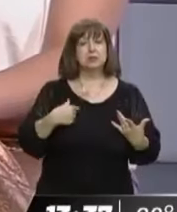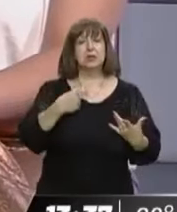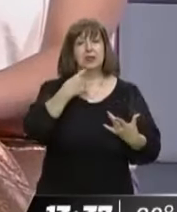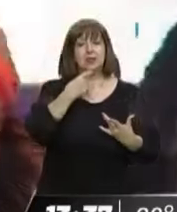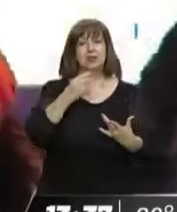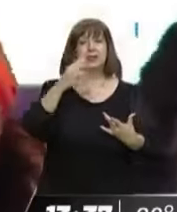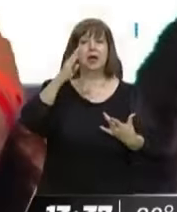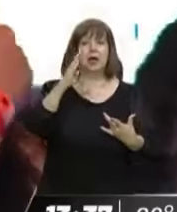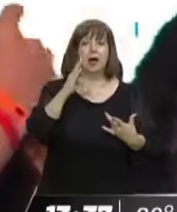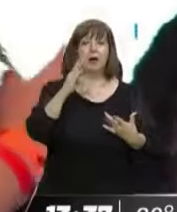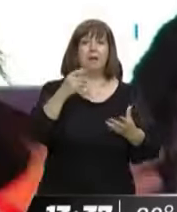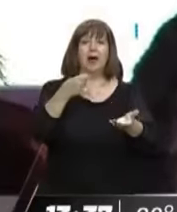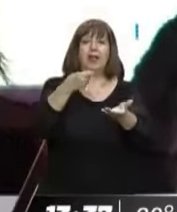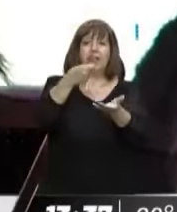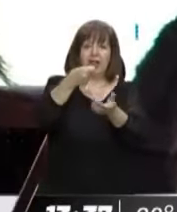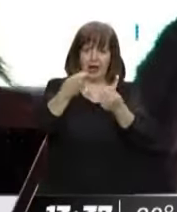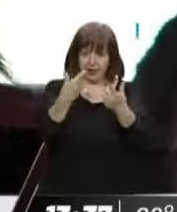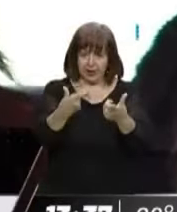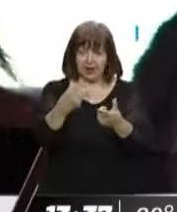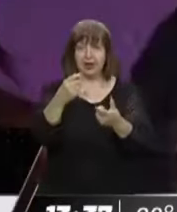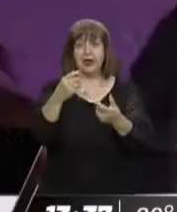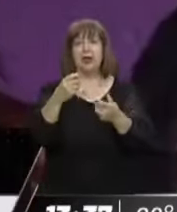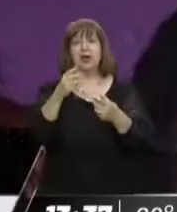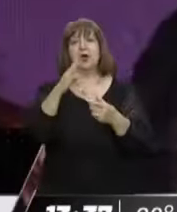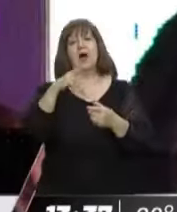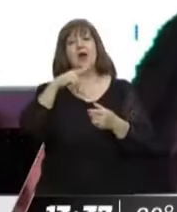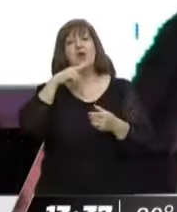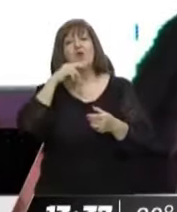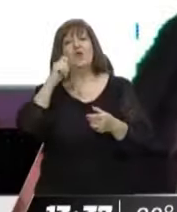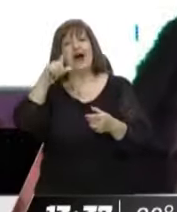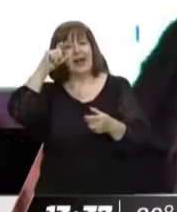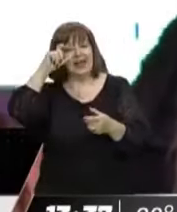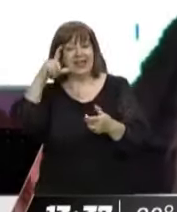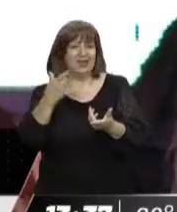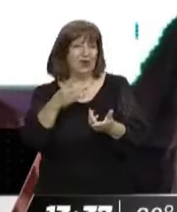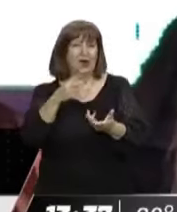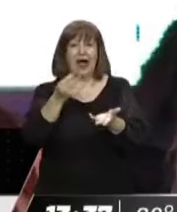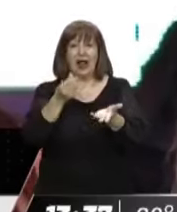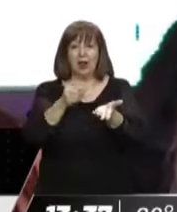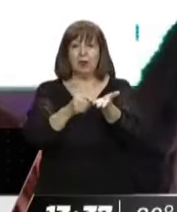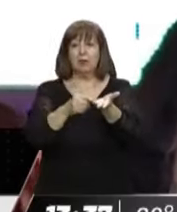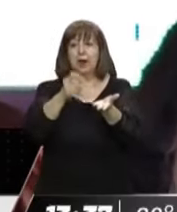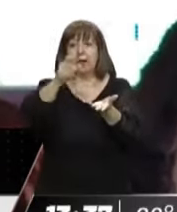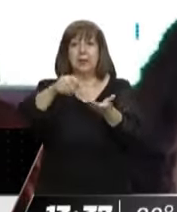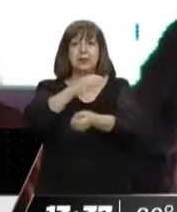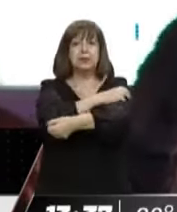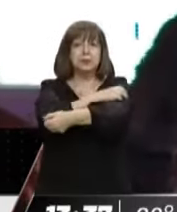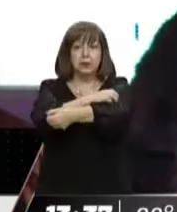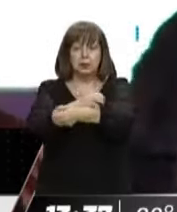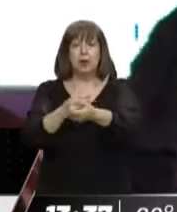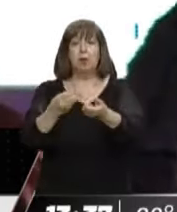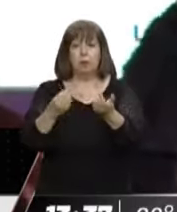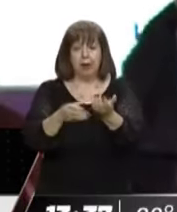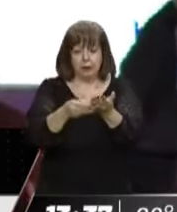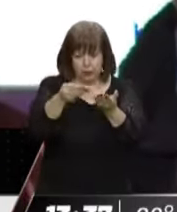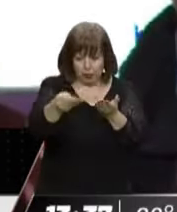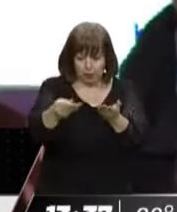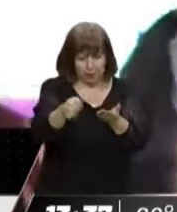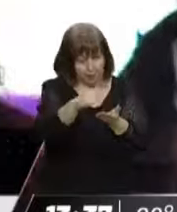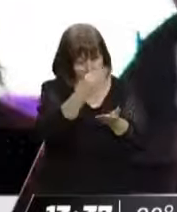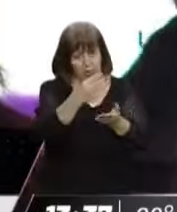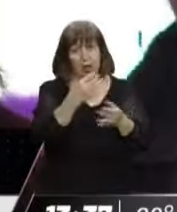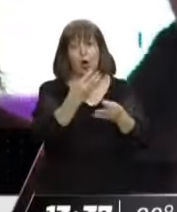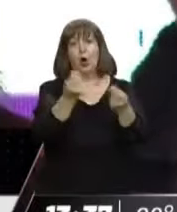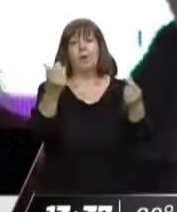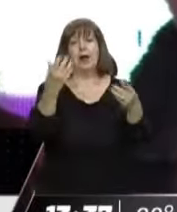lo que confirmó el presidente es que van a entregar vales para aquellos que tienen menos recursos puedan comprar útiles